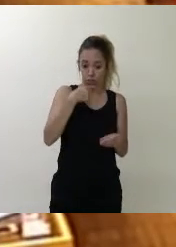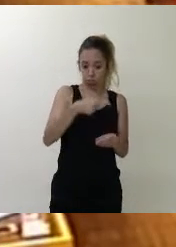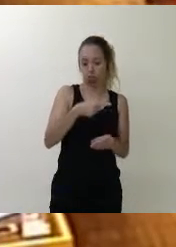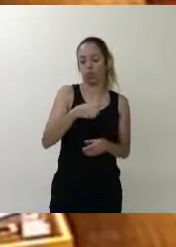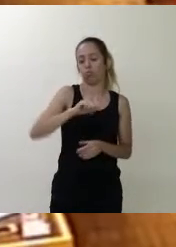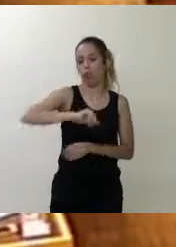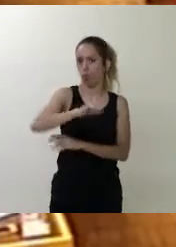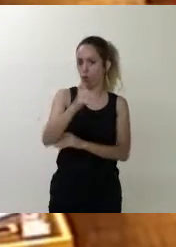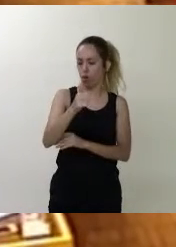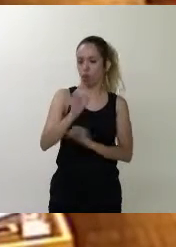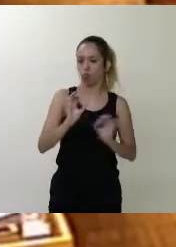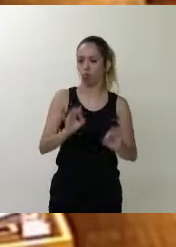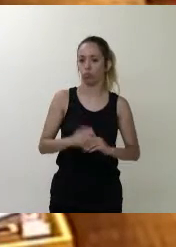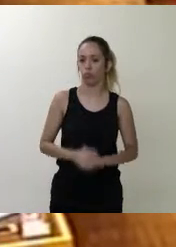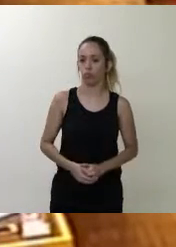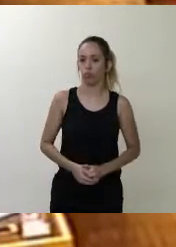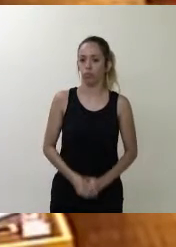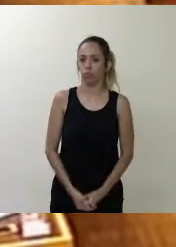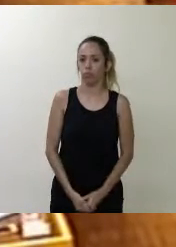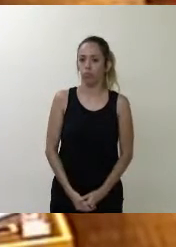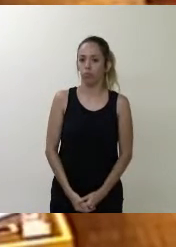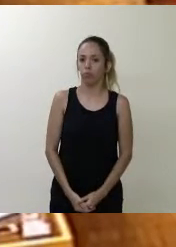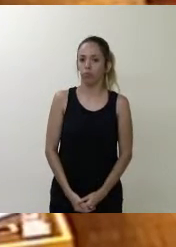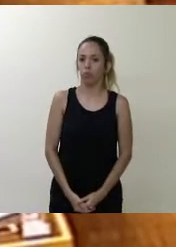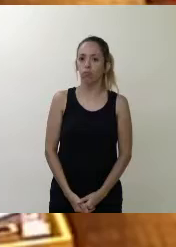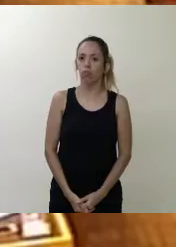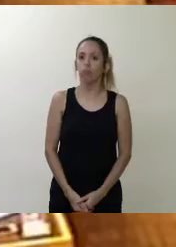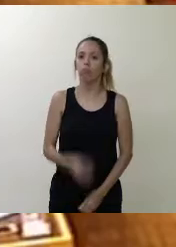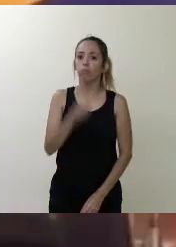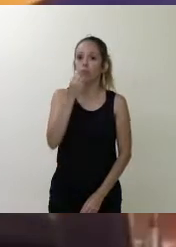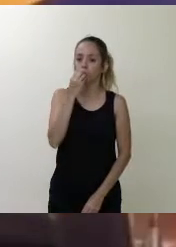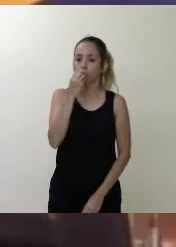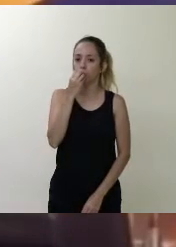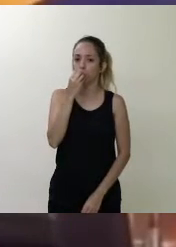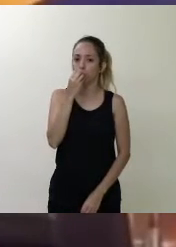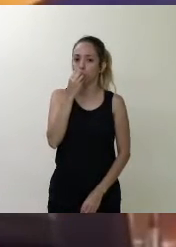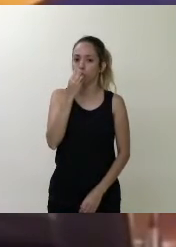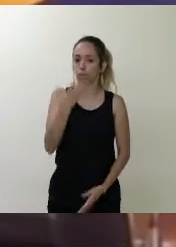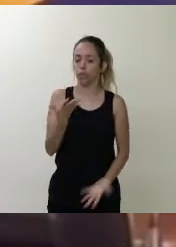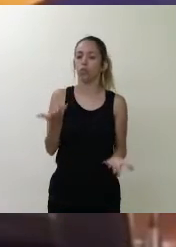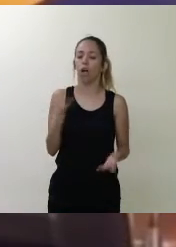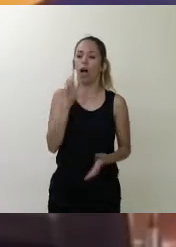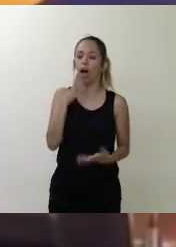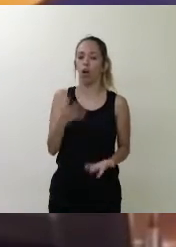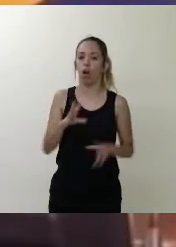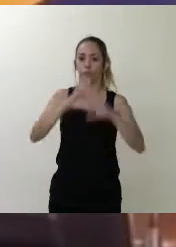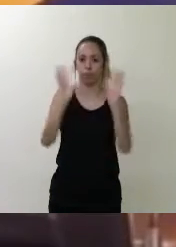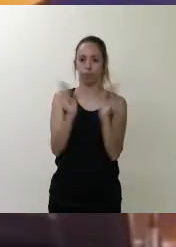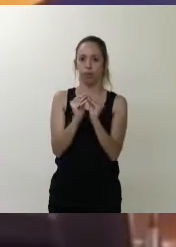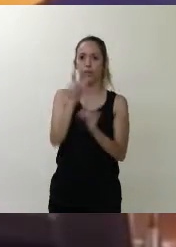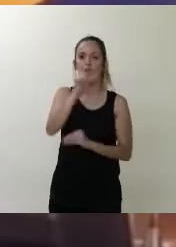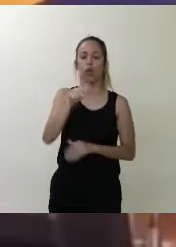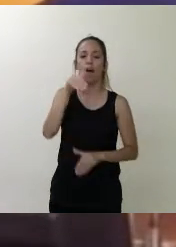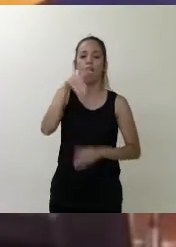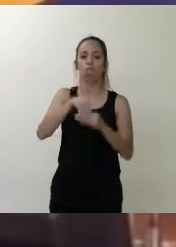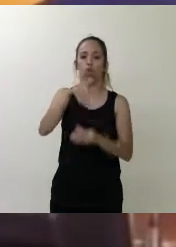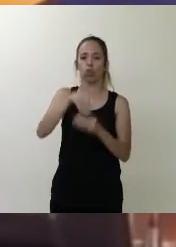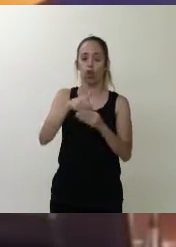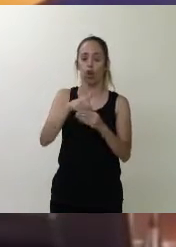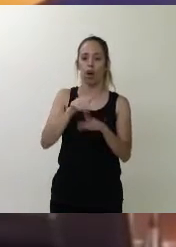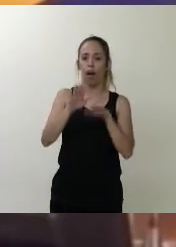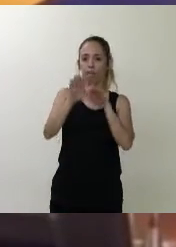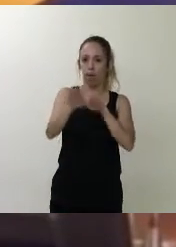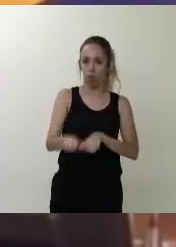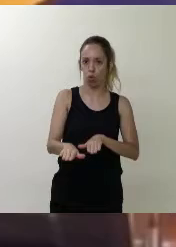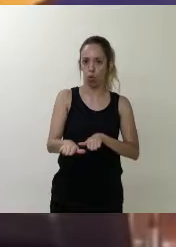Gracias. Vale, pues eso. Esa meta votación está votos a favor de los consejeros que apoyan